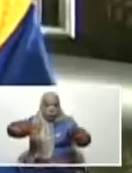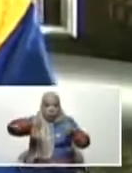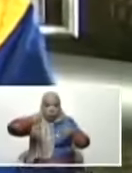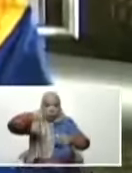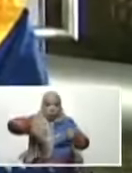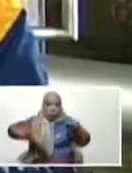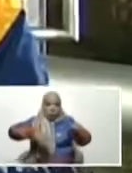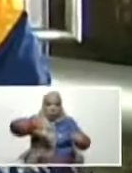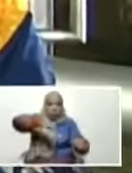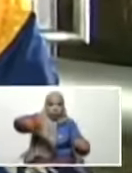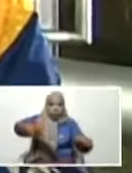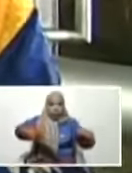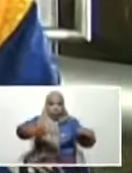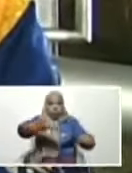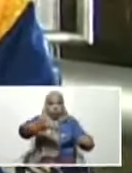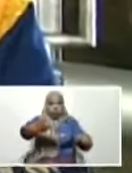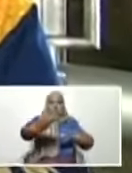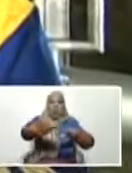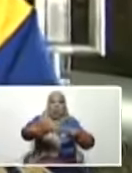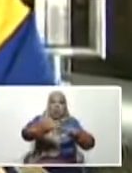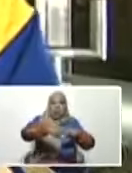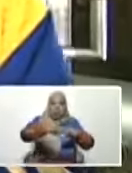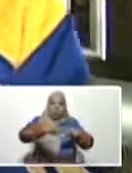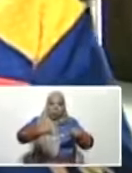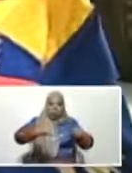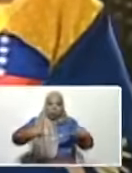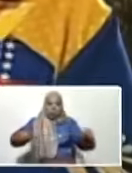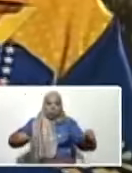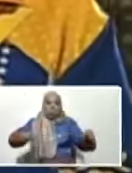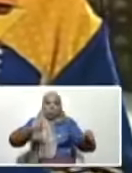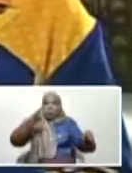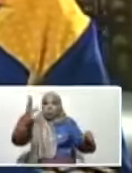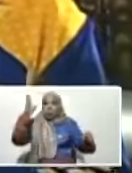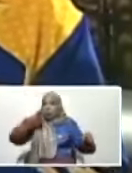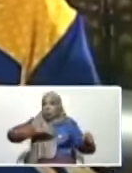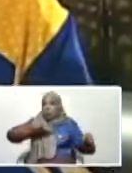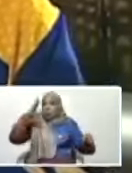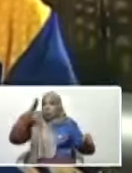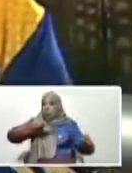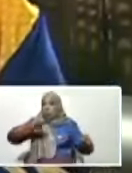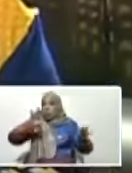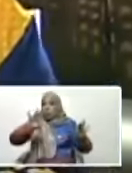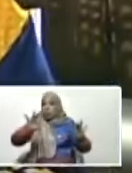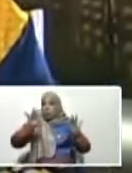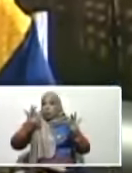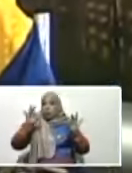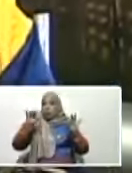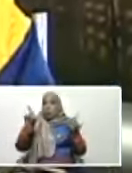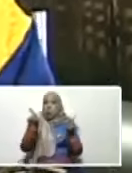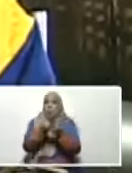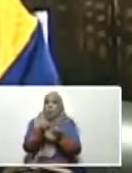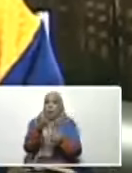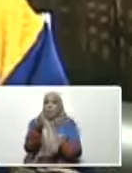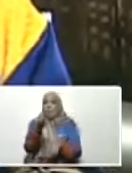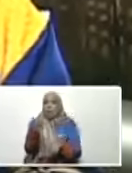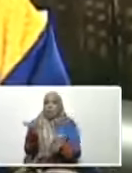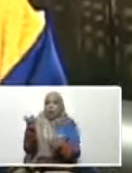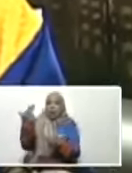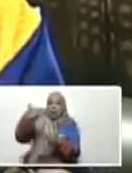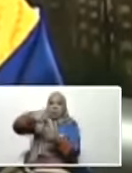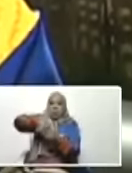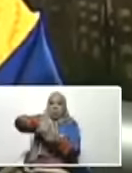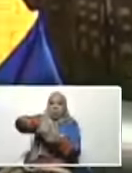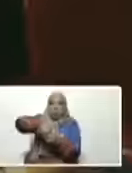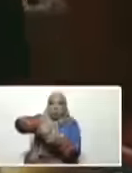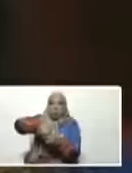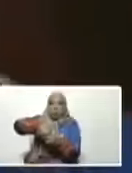presidente, es un crudo que tiene... Tiene un olor especial, casi es gasolina, pues. Y